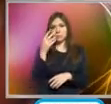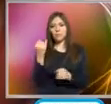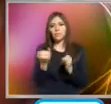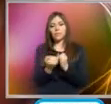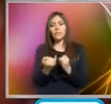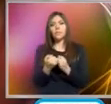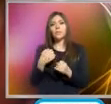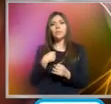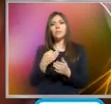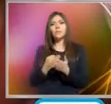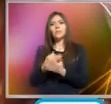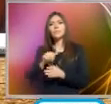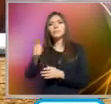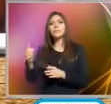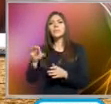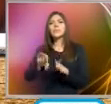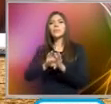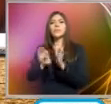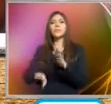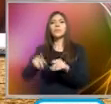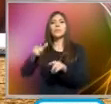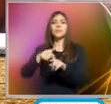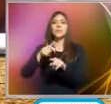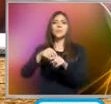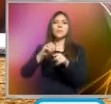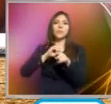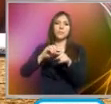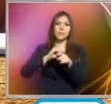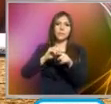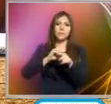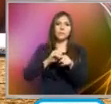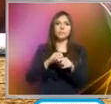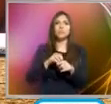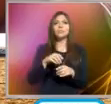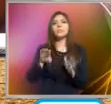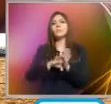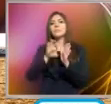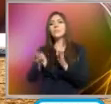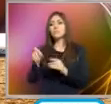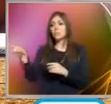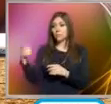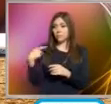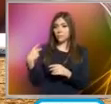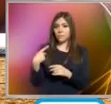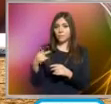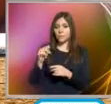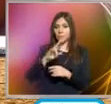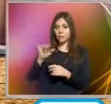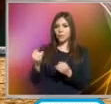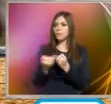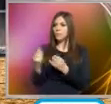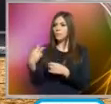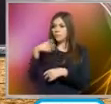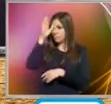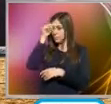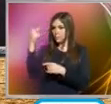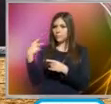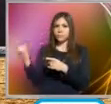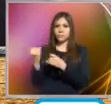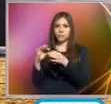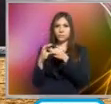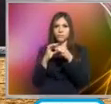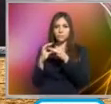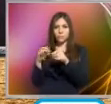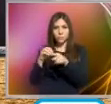le pongo un color morado. Es morado. Para ti, como mi pareja, también tendrían que ser morados. Sí. Si ya nos vamos más